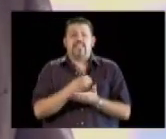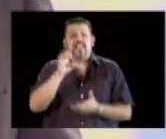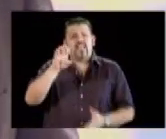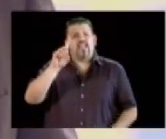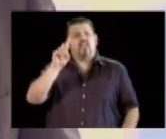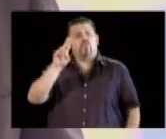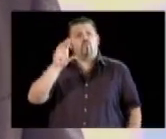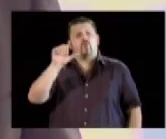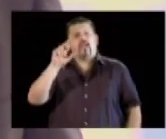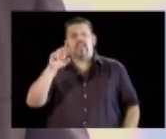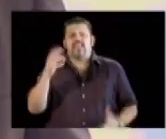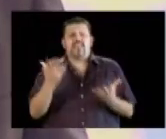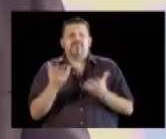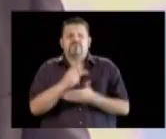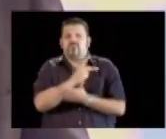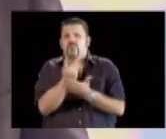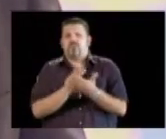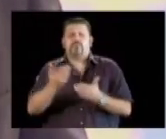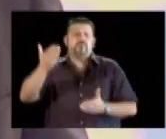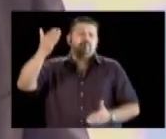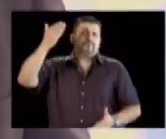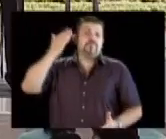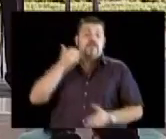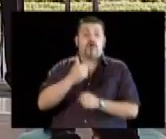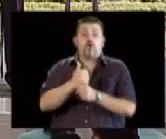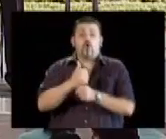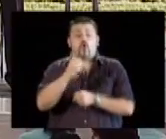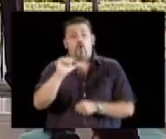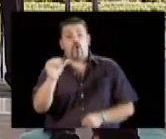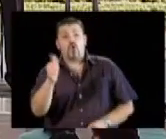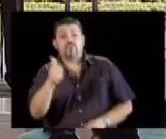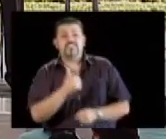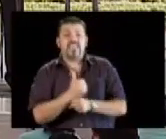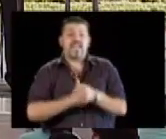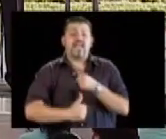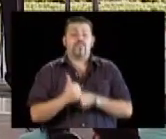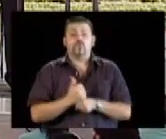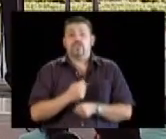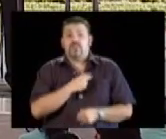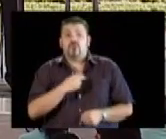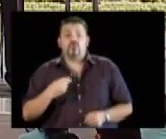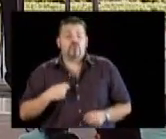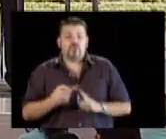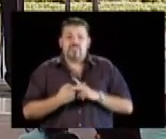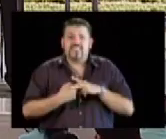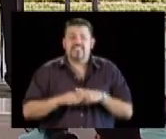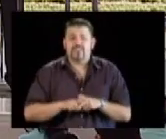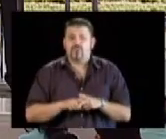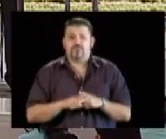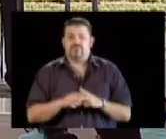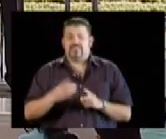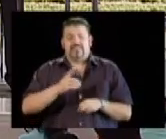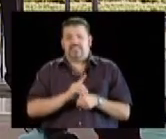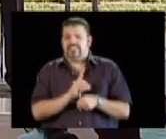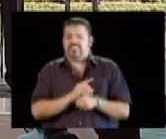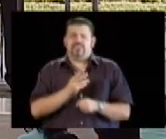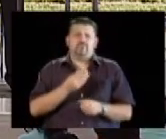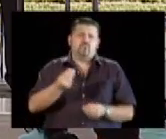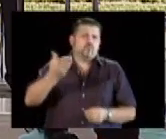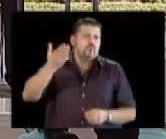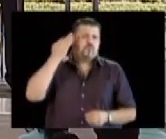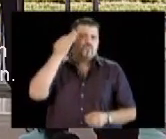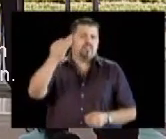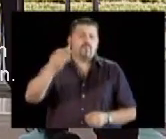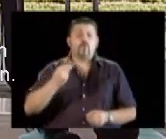Educare es un proyecto que inició hace 11 años en Guadalajara. Inició en cuanto pudimos tener recursos para hacerlo. Es un sueño